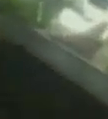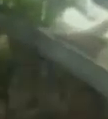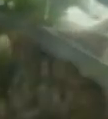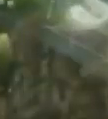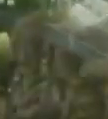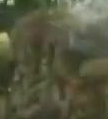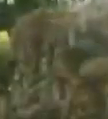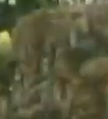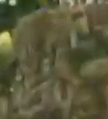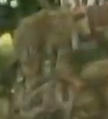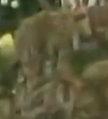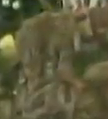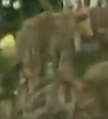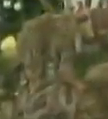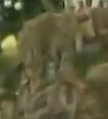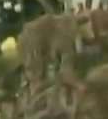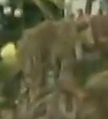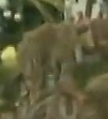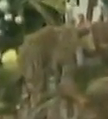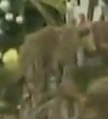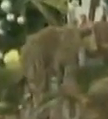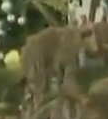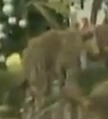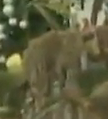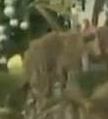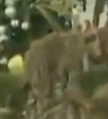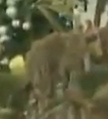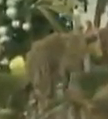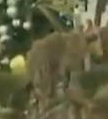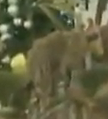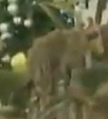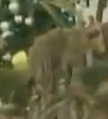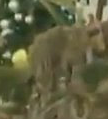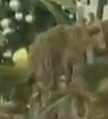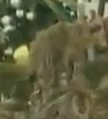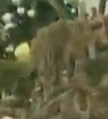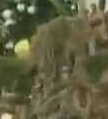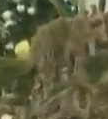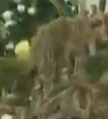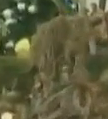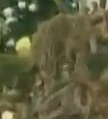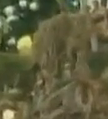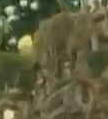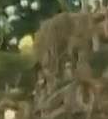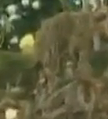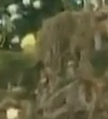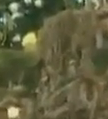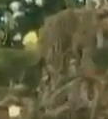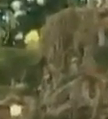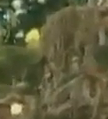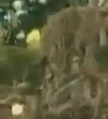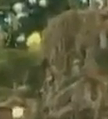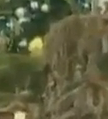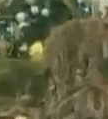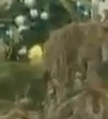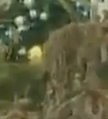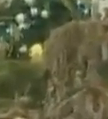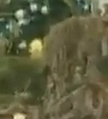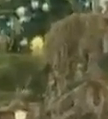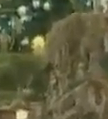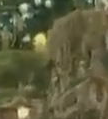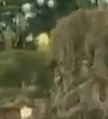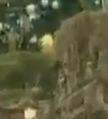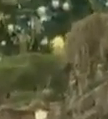Sí, muchísimas gracias por un nuevo contacto informativo que establecemos a esta hora desde el Palacio de Miraflores. Ha concluido